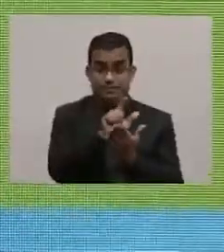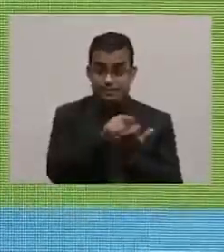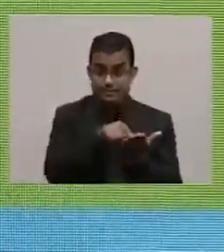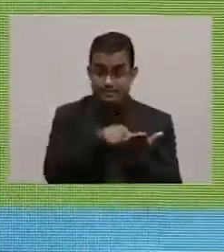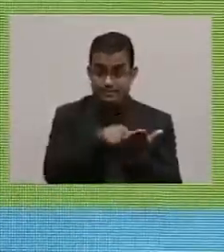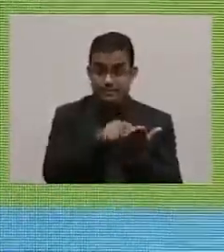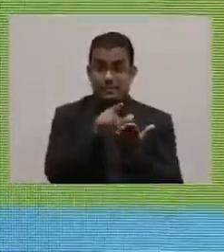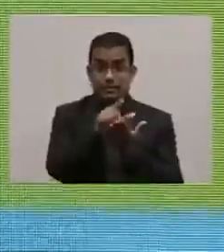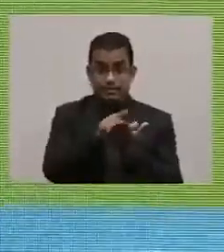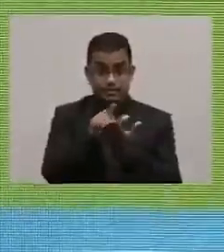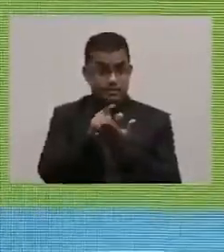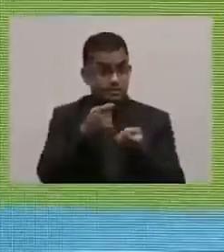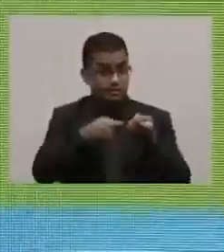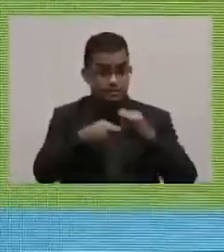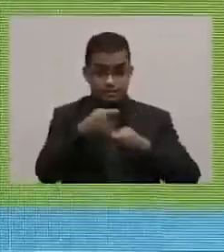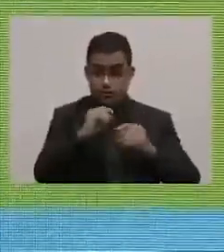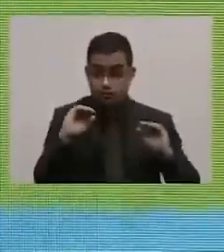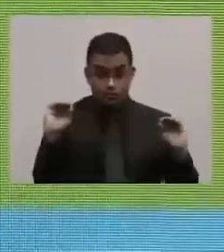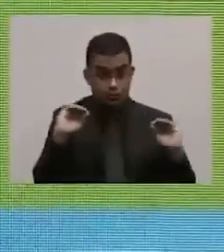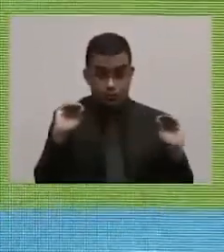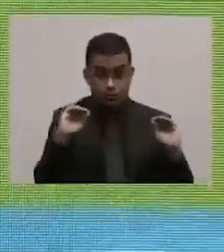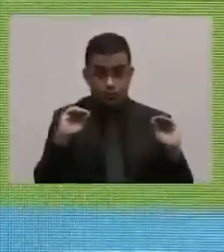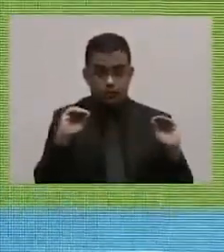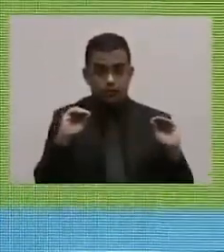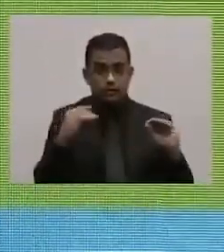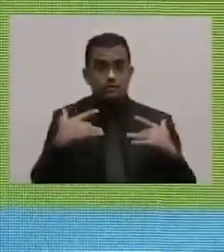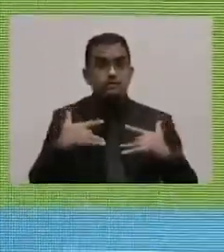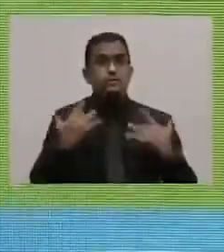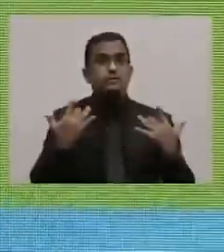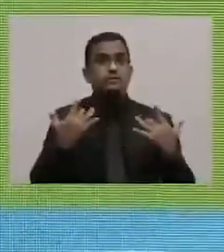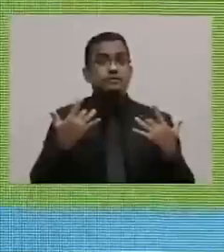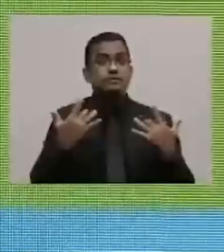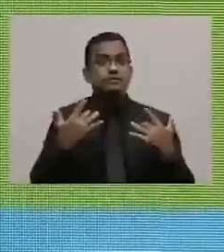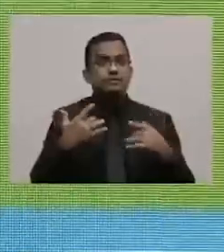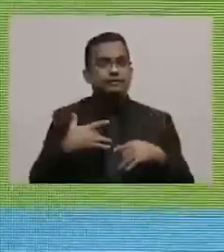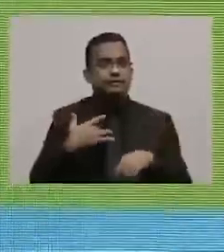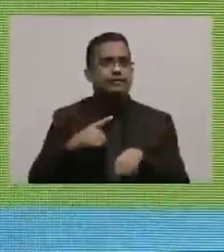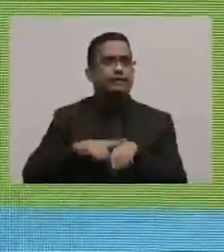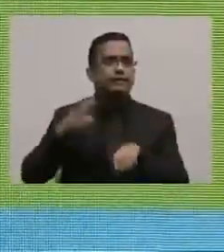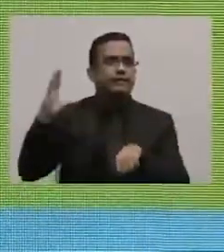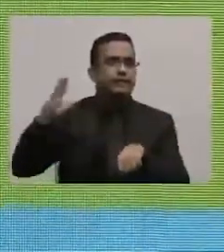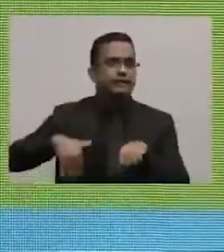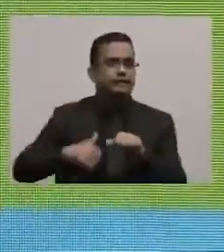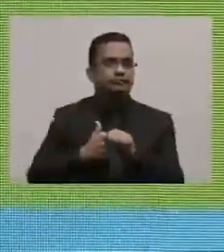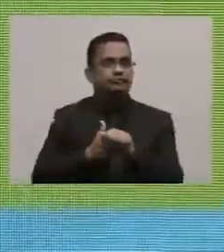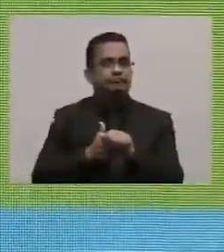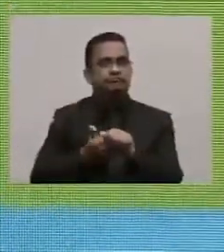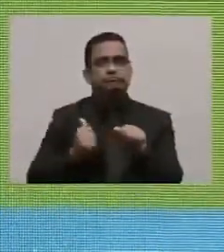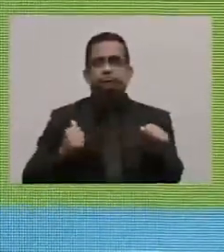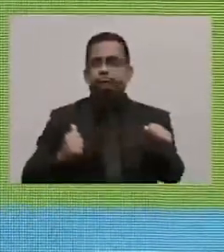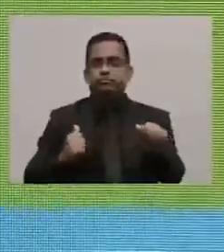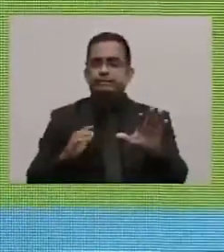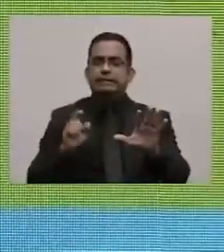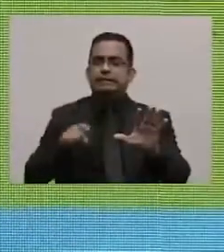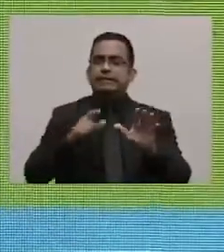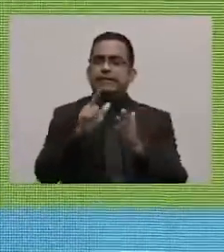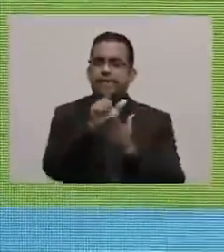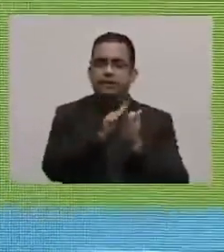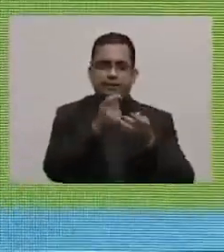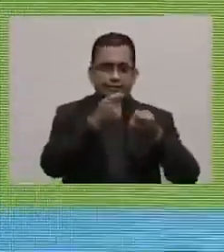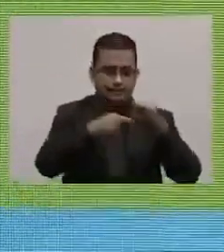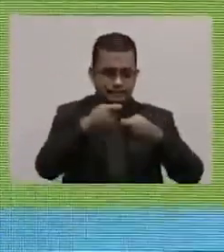ambas leyes no son reformadas, estaríamos demasiado tarde. Trabajaríamos con leyes